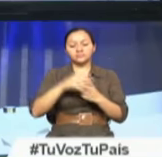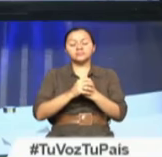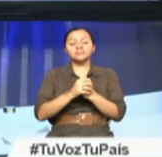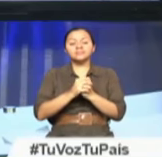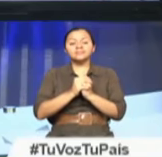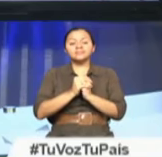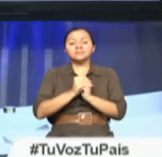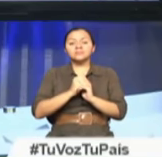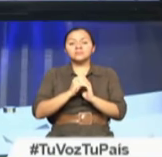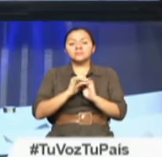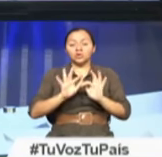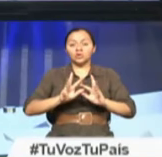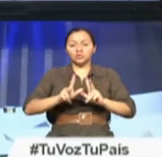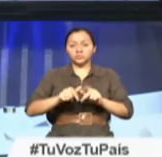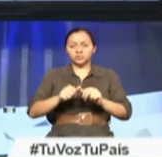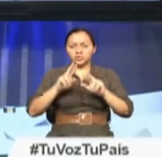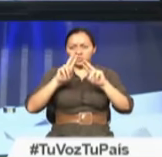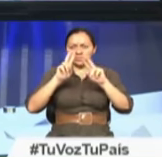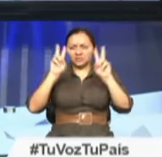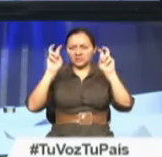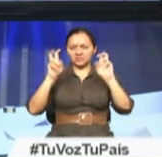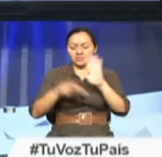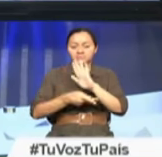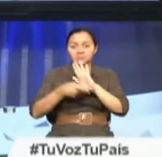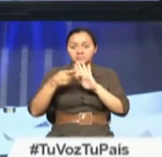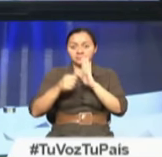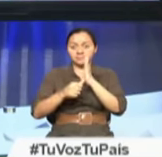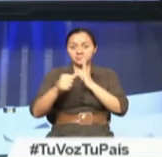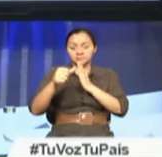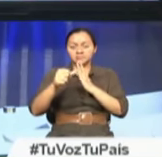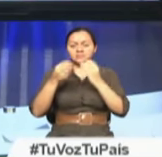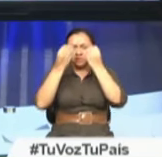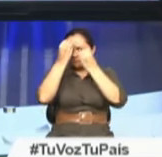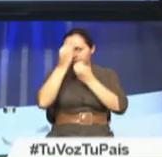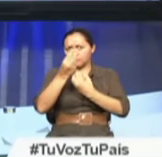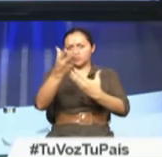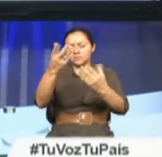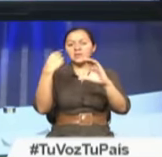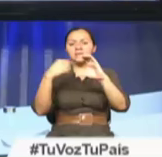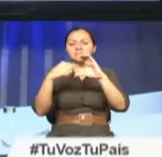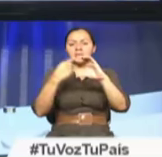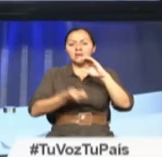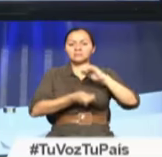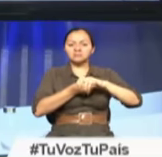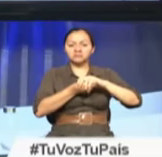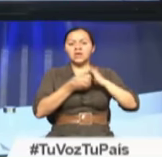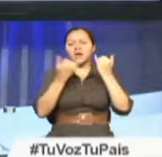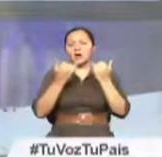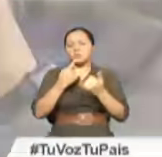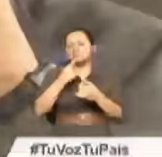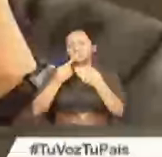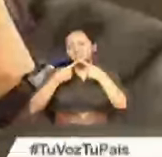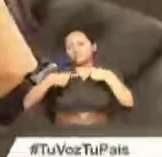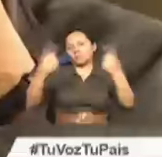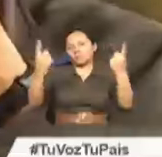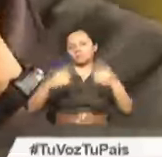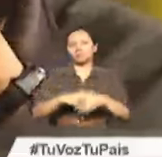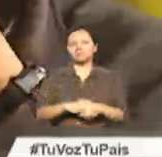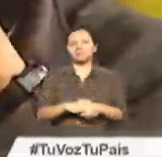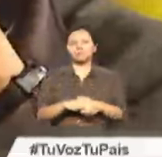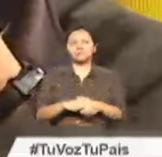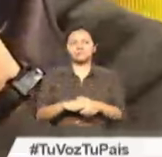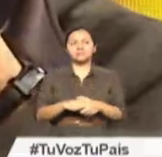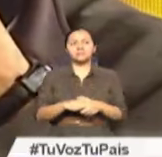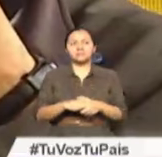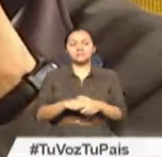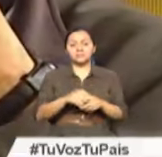caso de corrupción capaya. Reveló correos en los cuales el principal implicado suplica Clemencia para no saber lo que eso